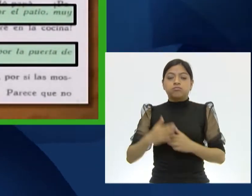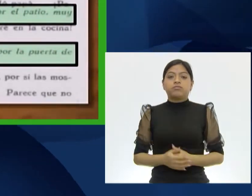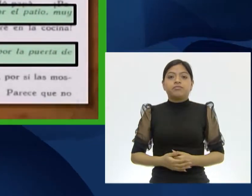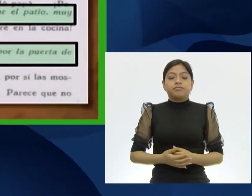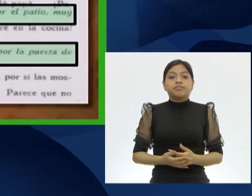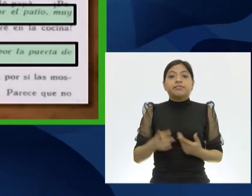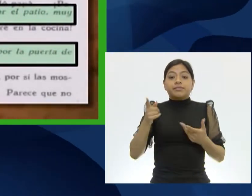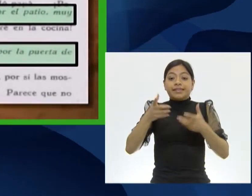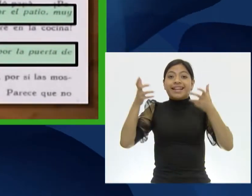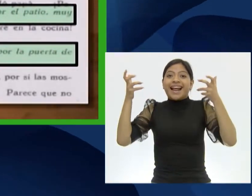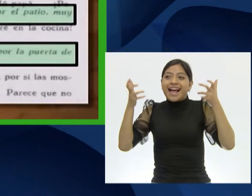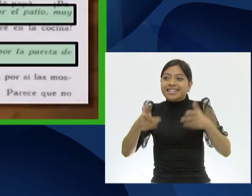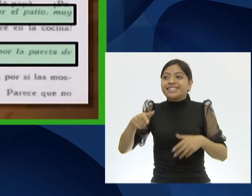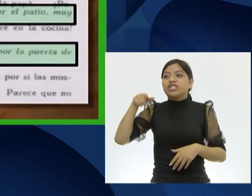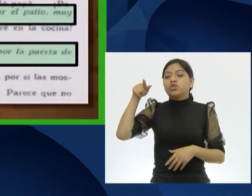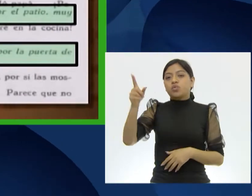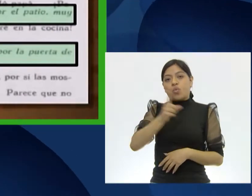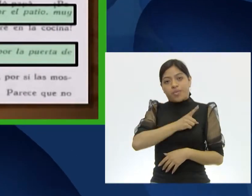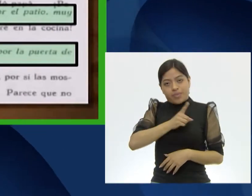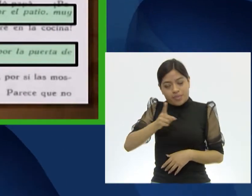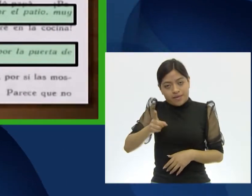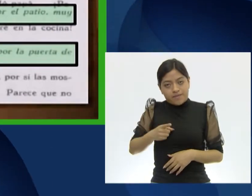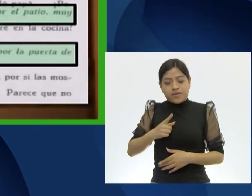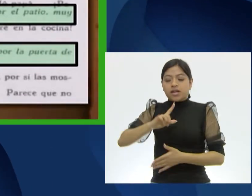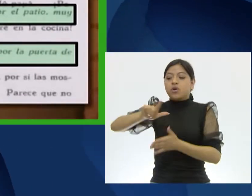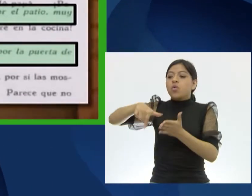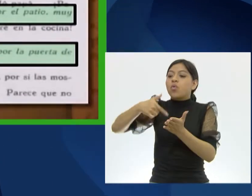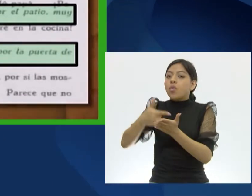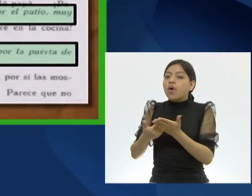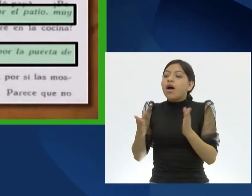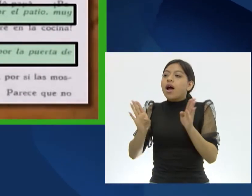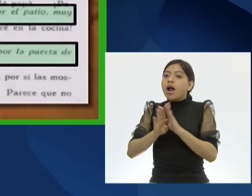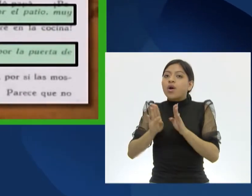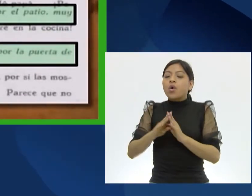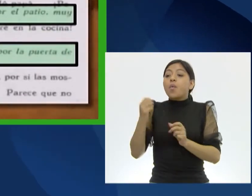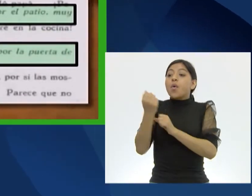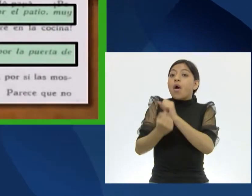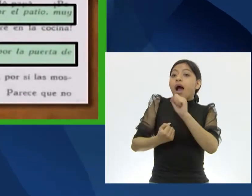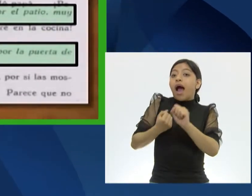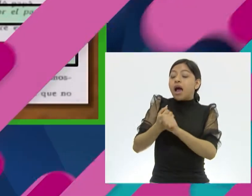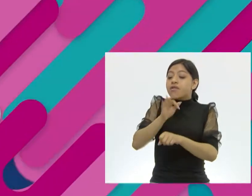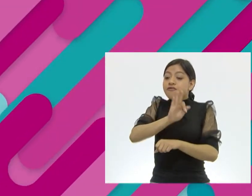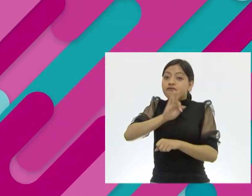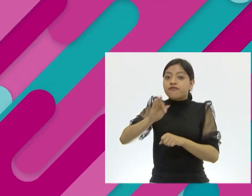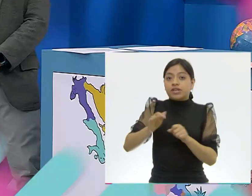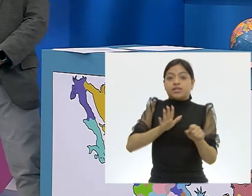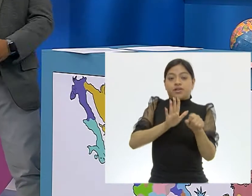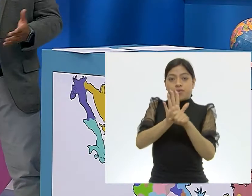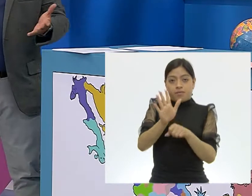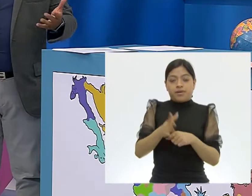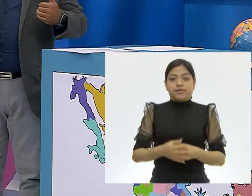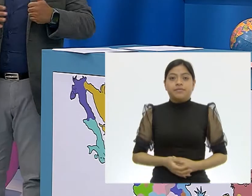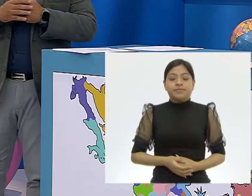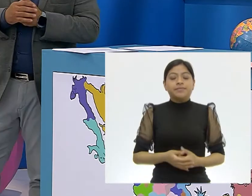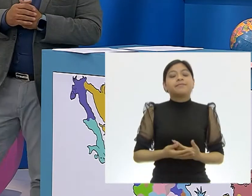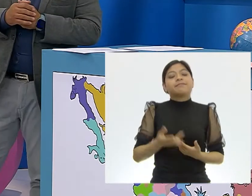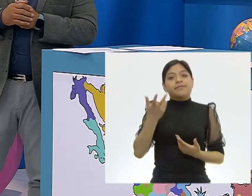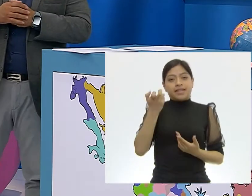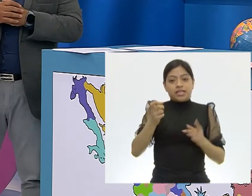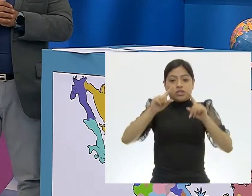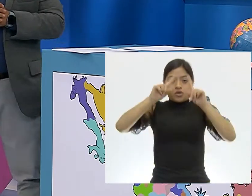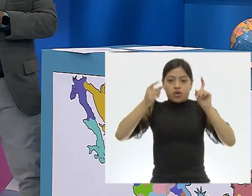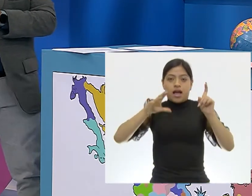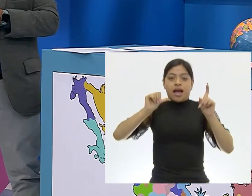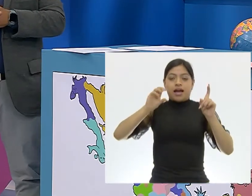las acciones a realizar, el lugar donde se encuentra y la época, entre otras cosas. Muy bien, en este video